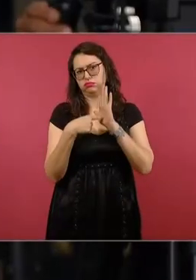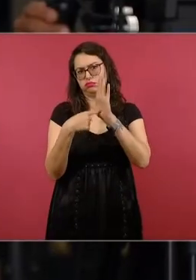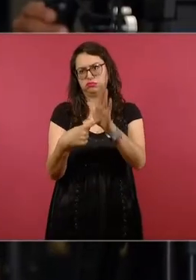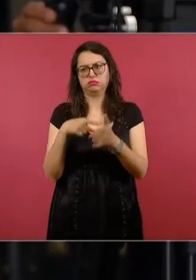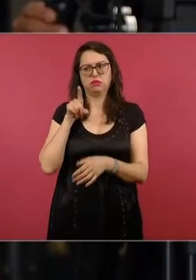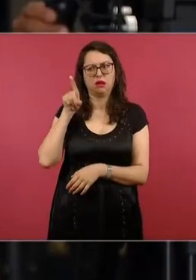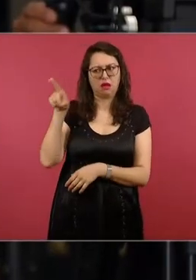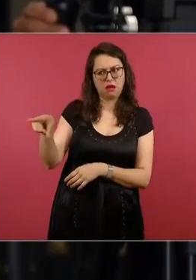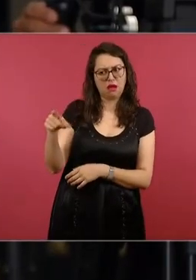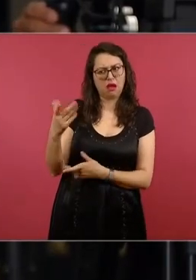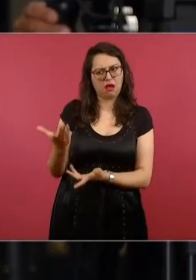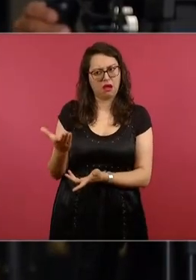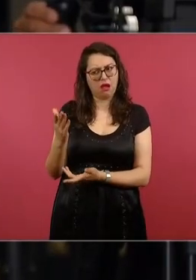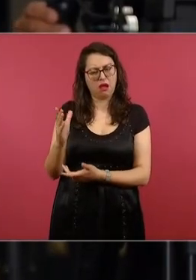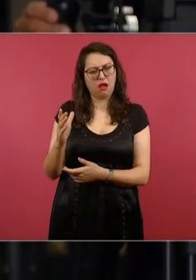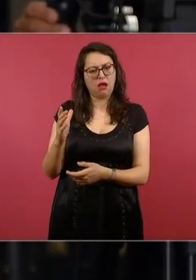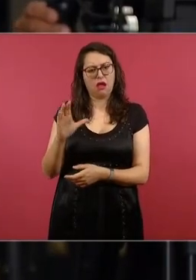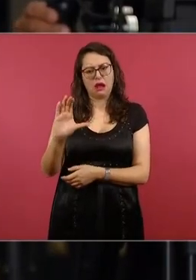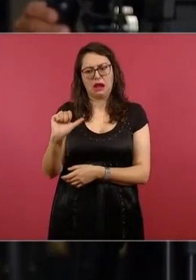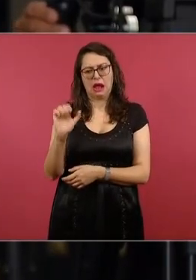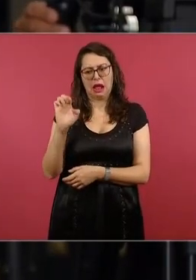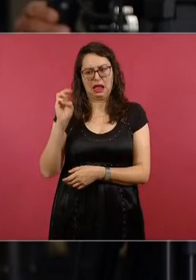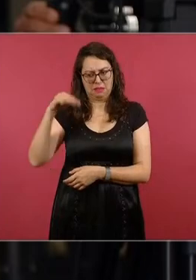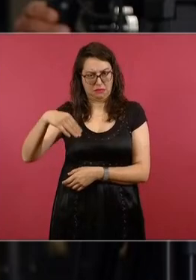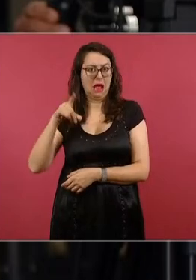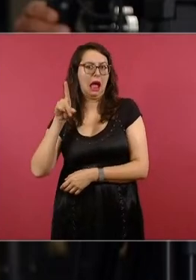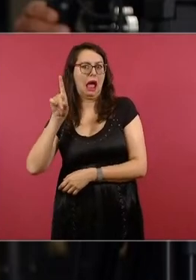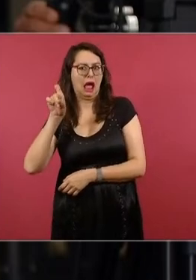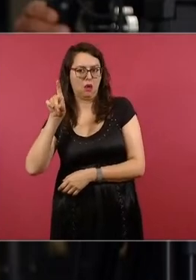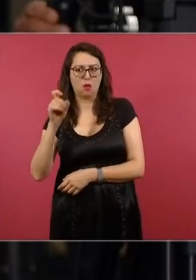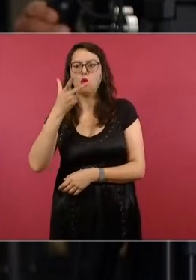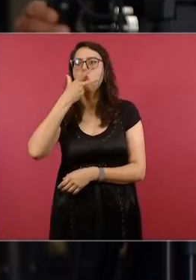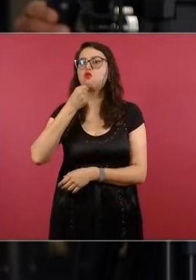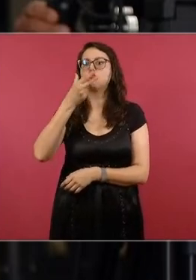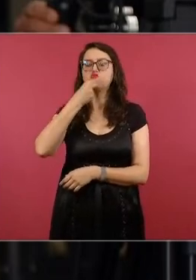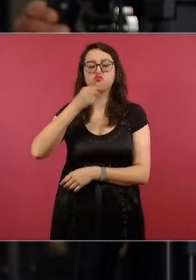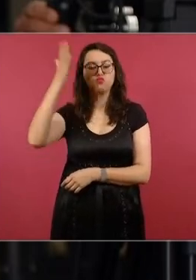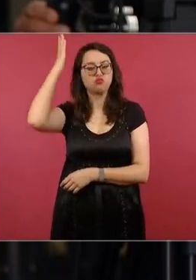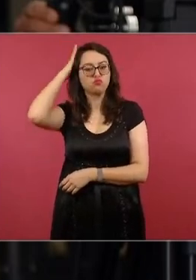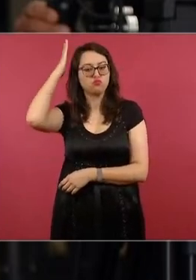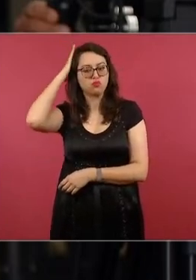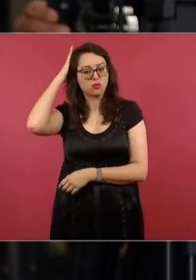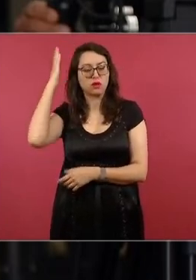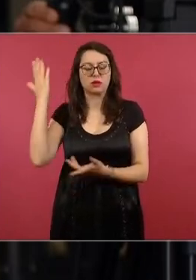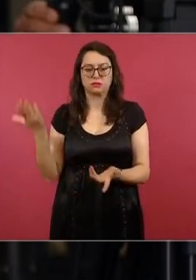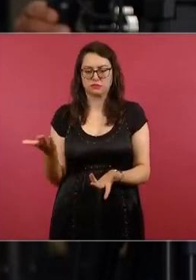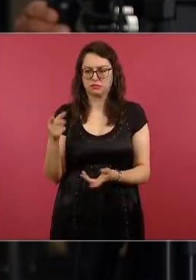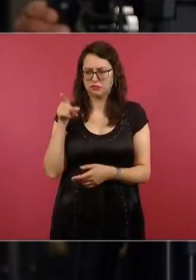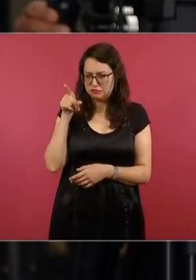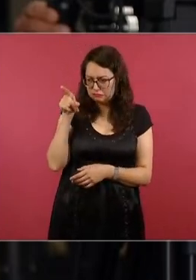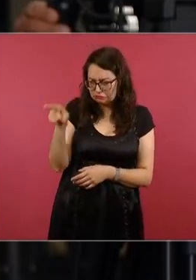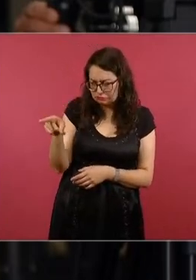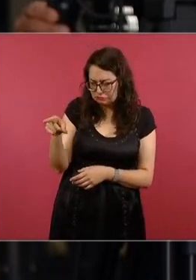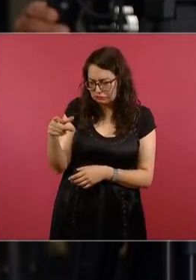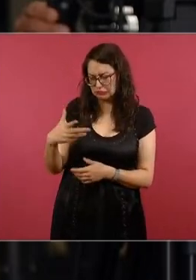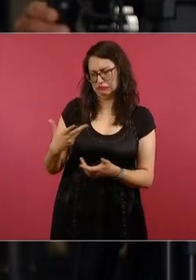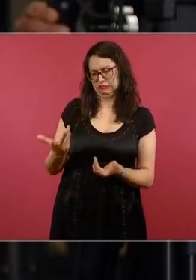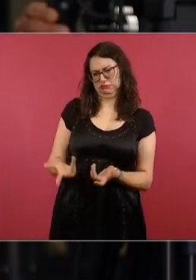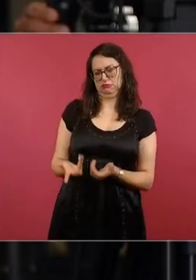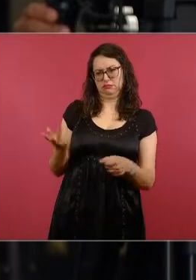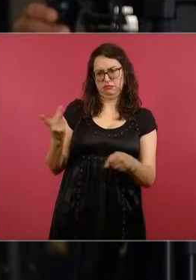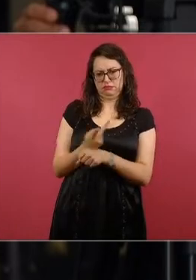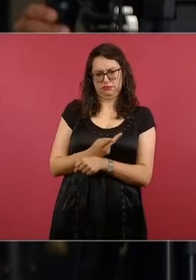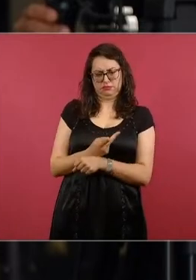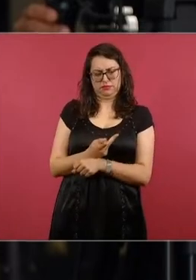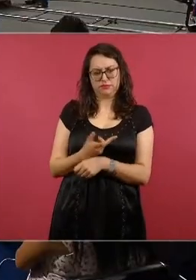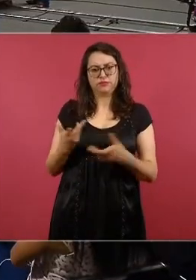Agua del Estado de México, en la CAEM. Su titular, el empresario Armando Alonso Beltrán, en plena crisis hídrica, esta